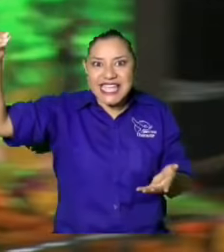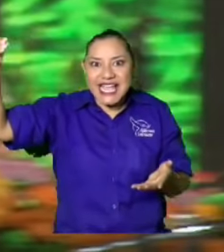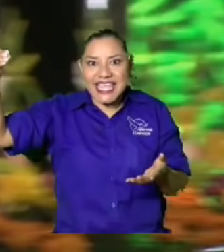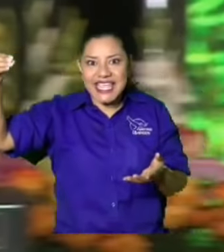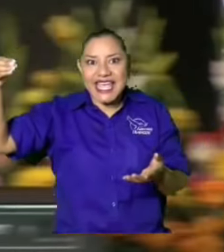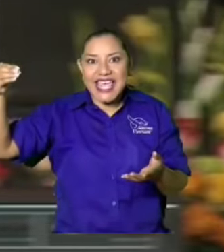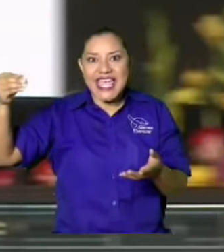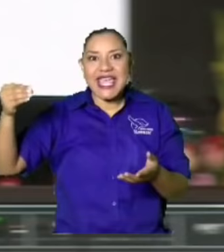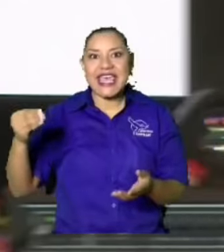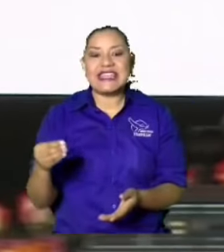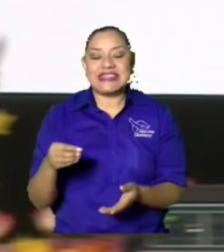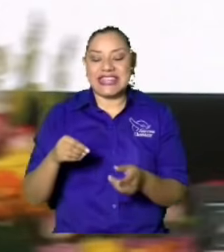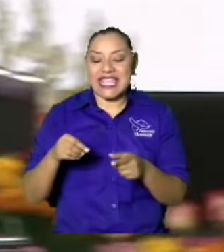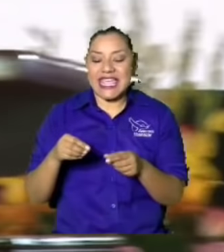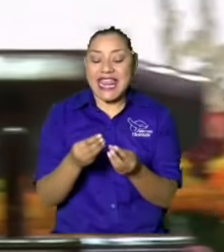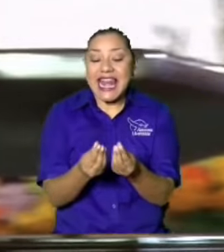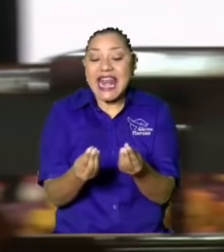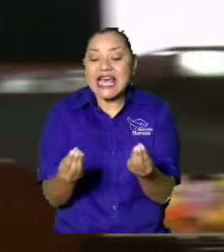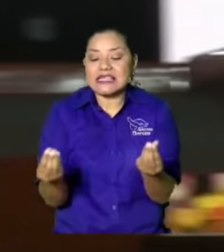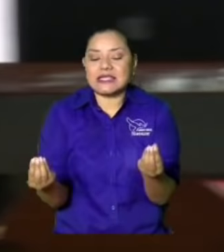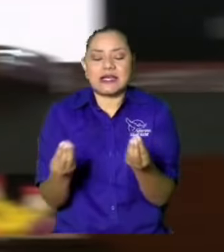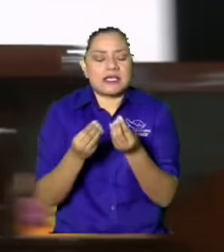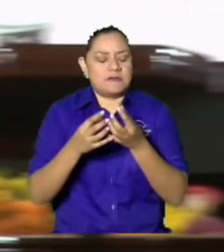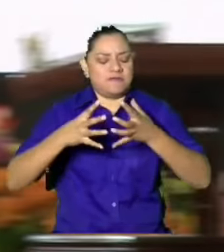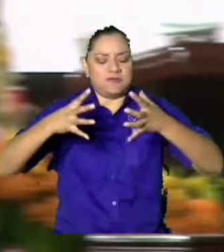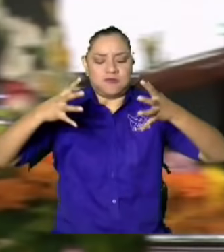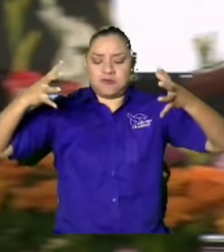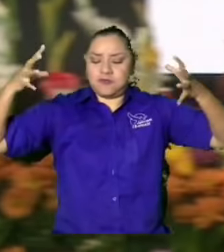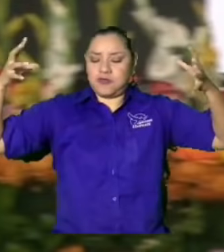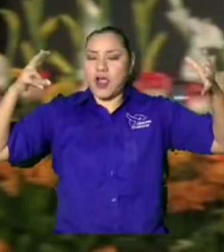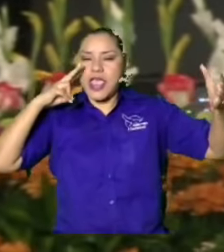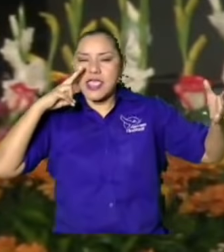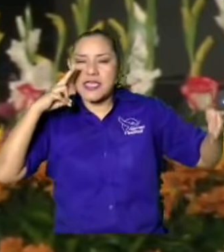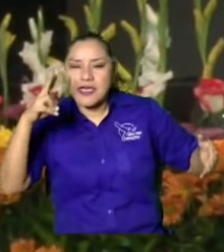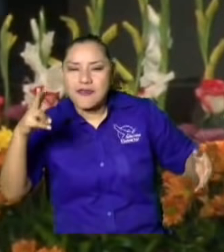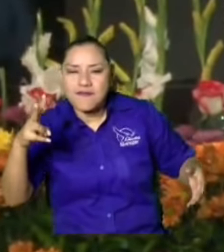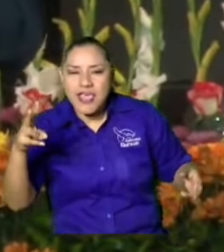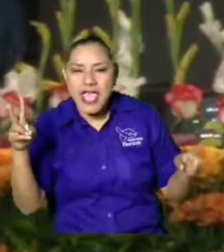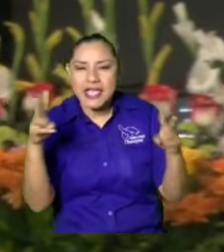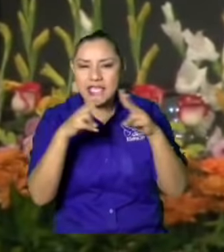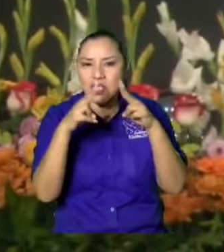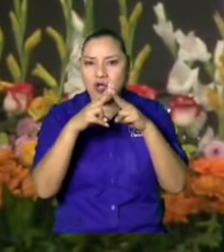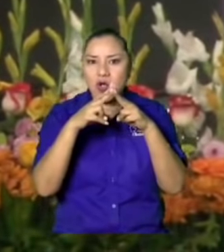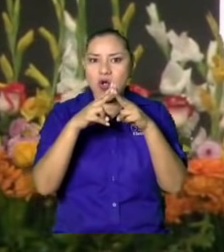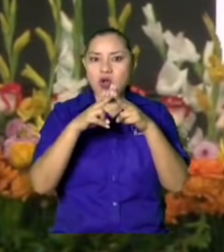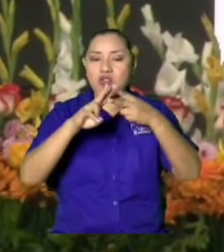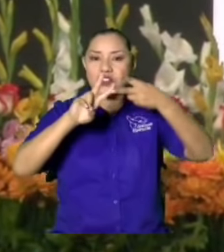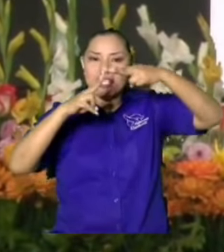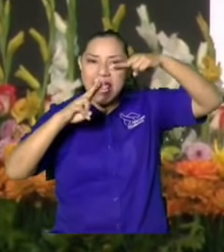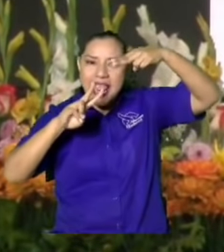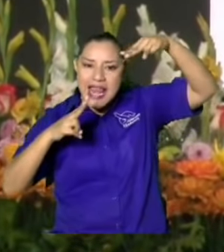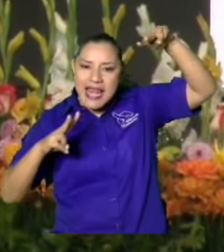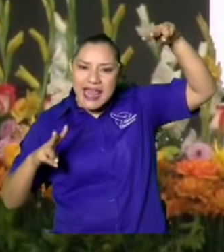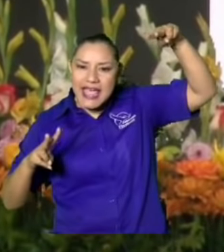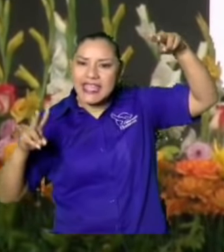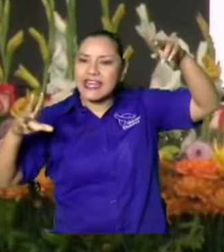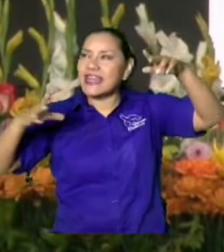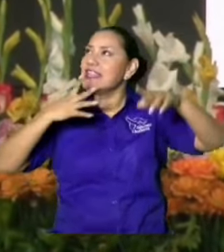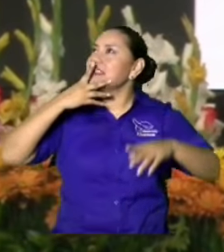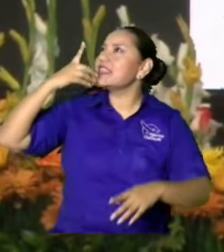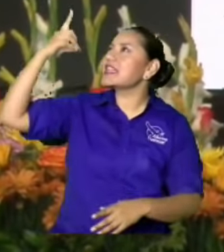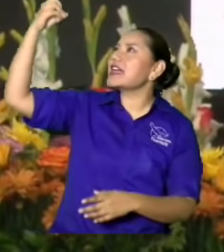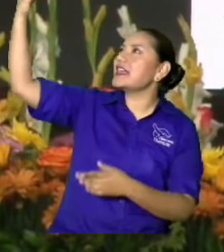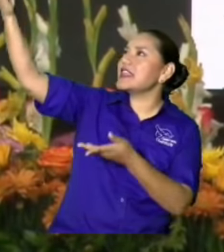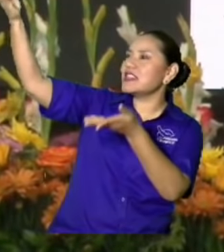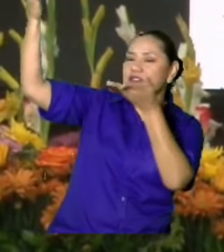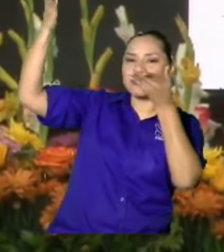ahí en la tierra de abundancia y den a conocer ya la genética sobrenatural